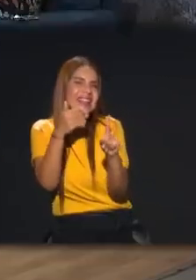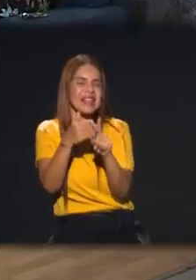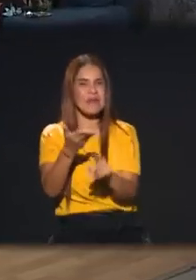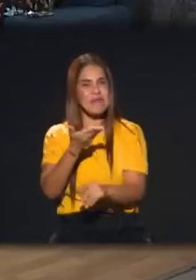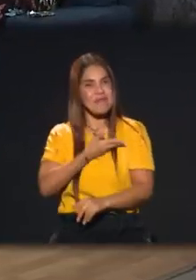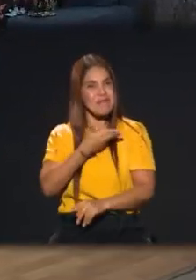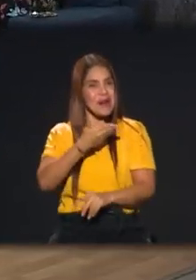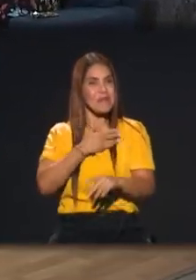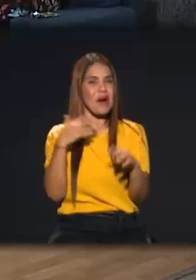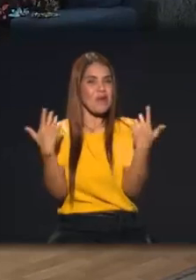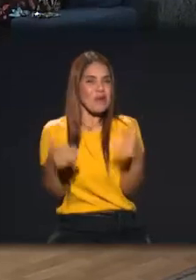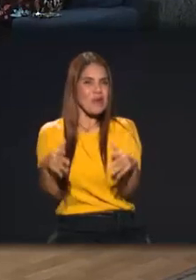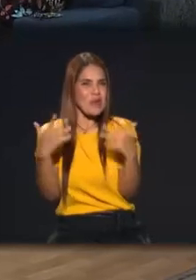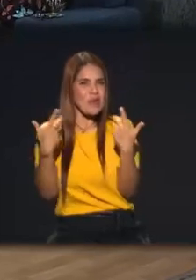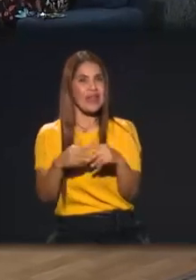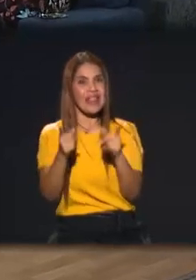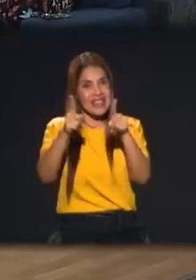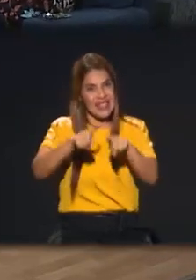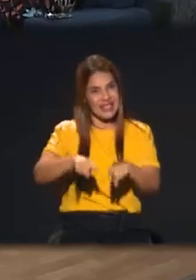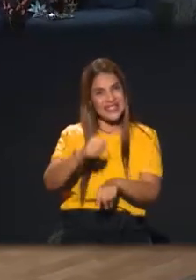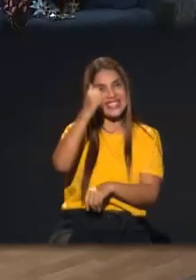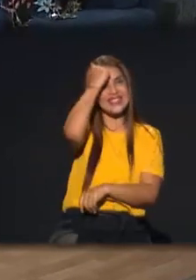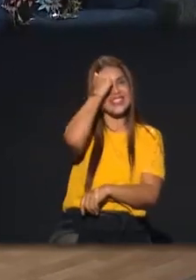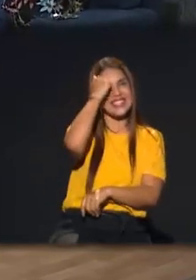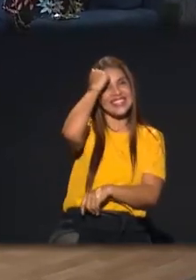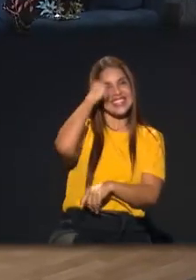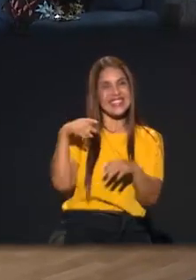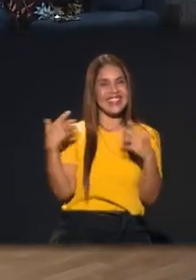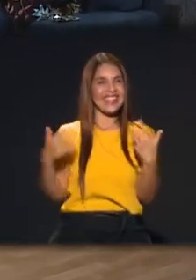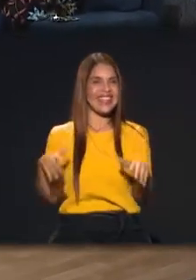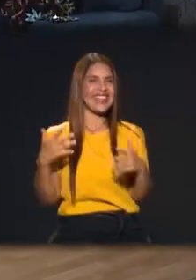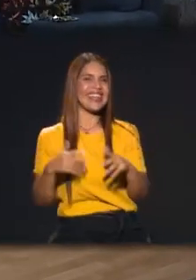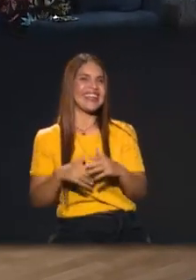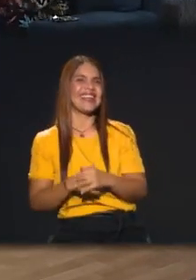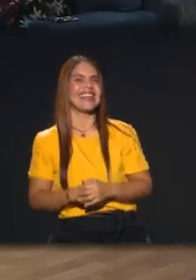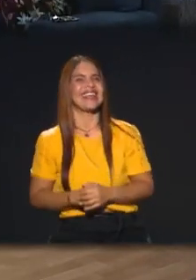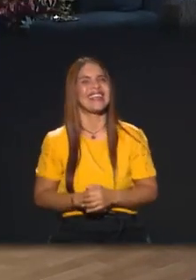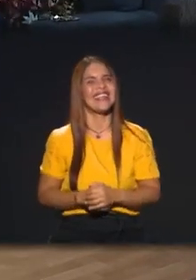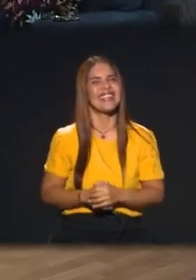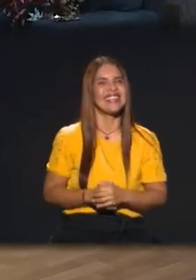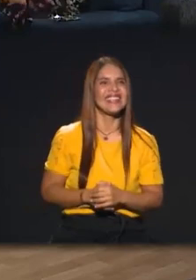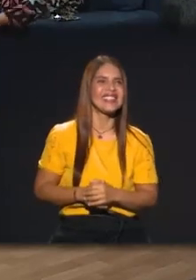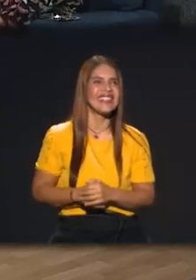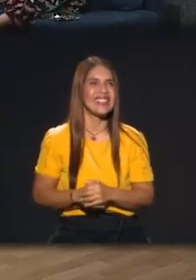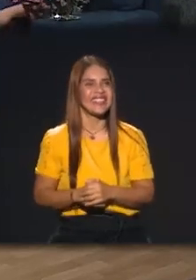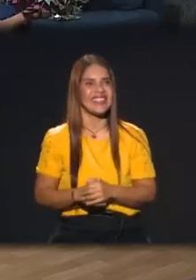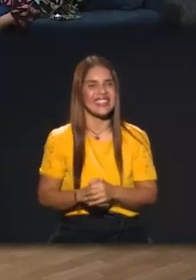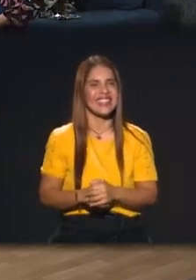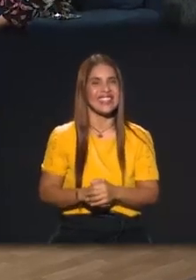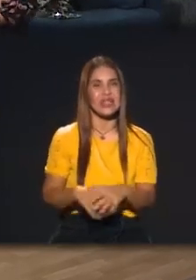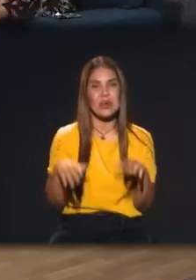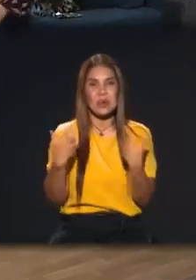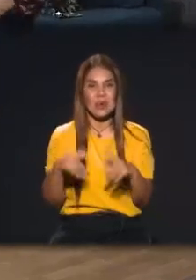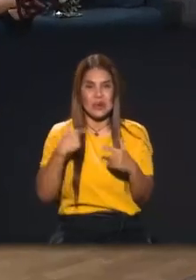esa madre que también es profesora. Eso. No me haga quedar